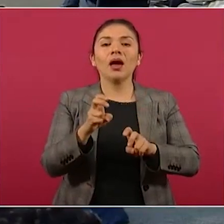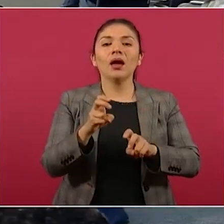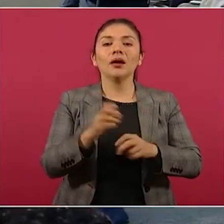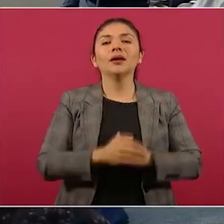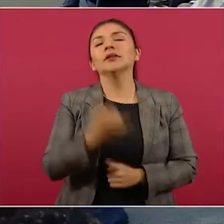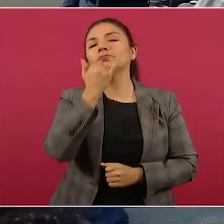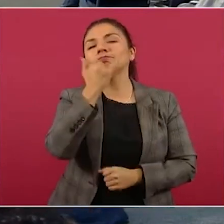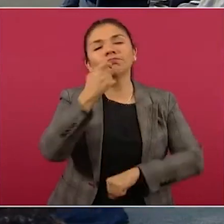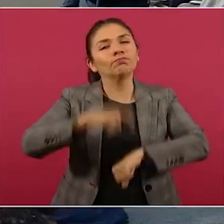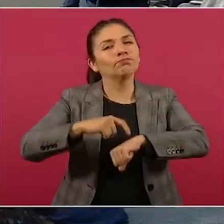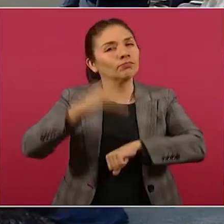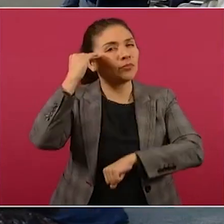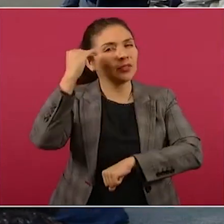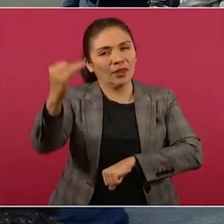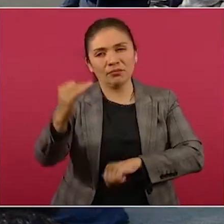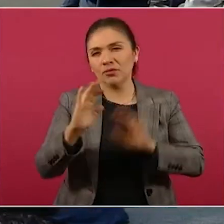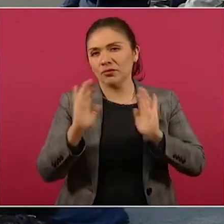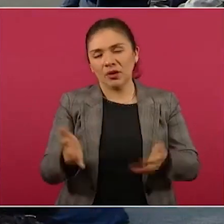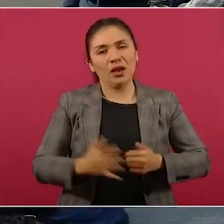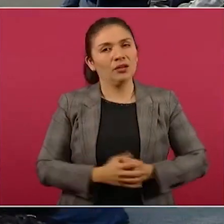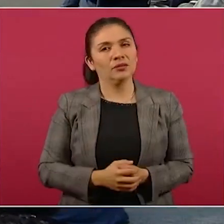tiempo. Pero Sedatu sí puede.